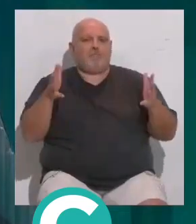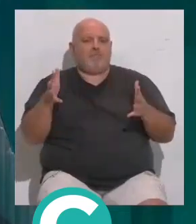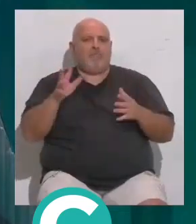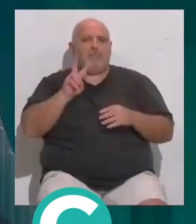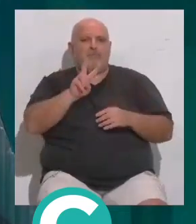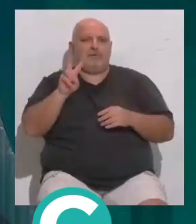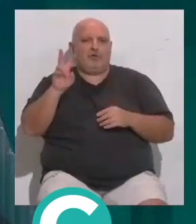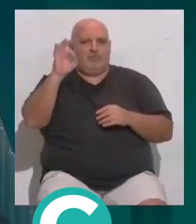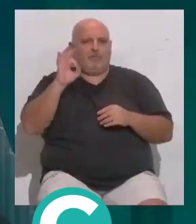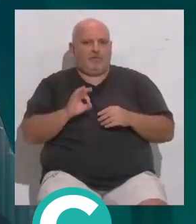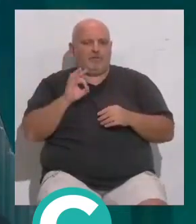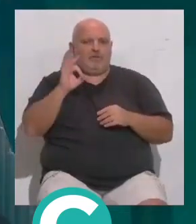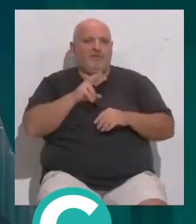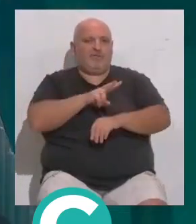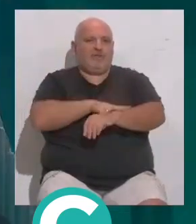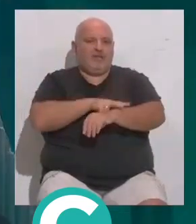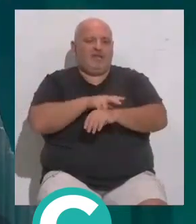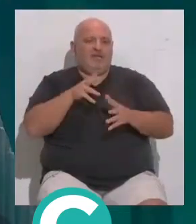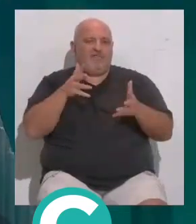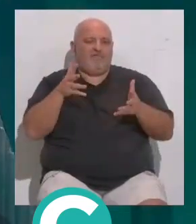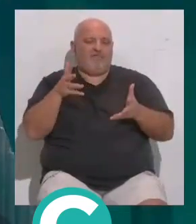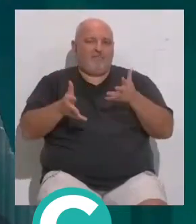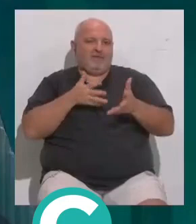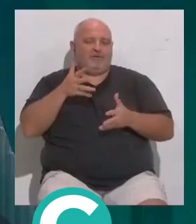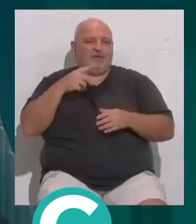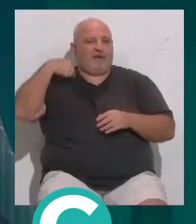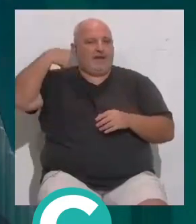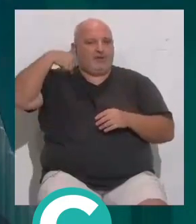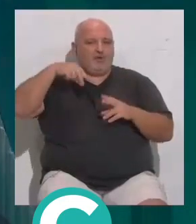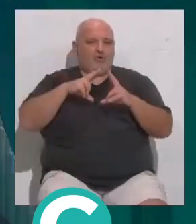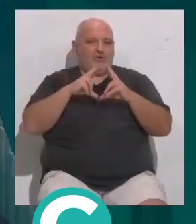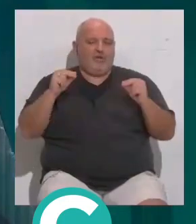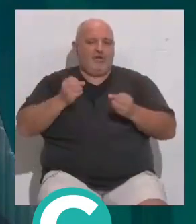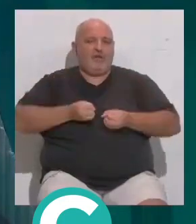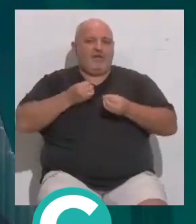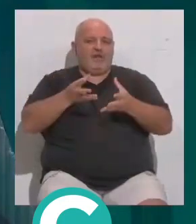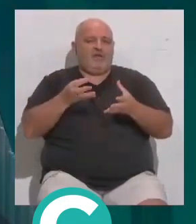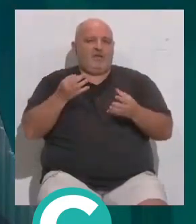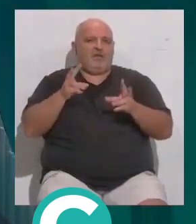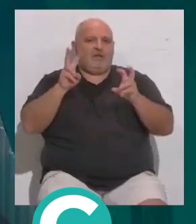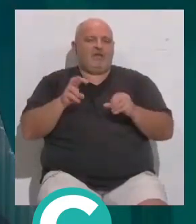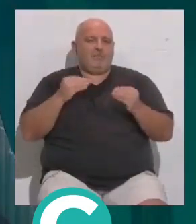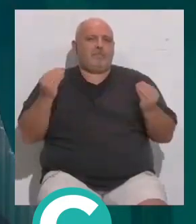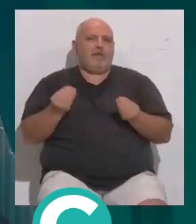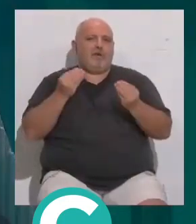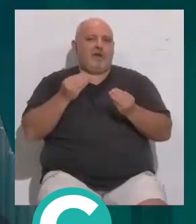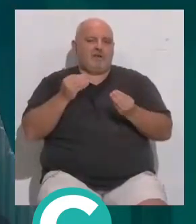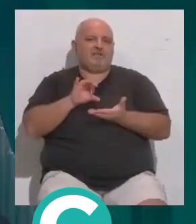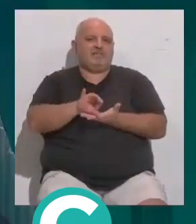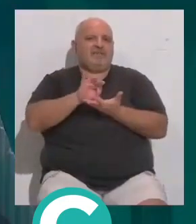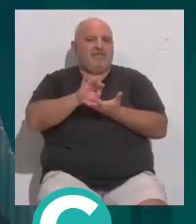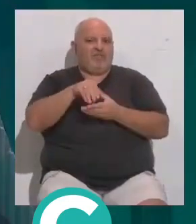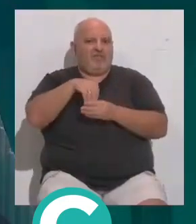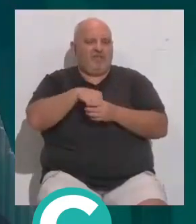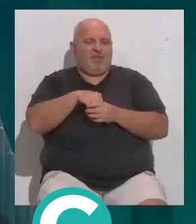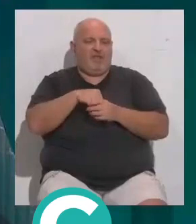un 22%. La delegada de Fomento y el rector de la Universidad de Cádiz han informado sobre las mejoras y sobre las ventajas